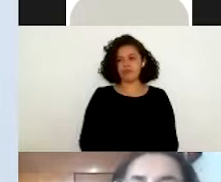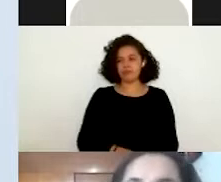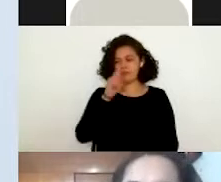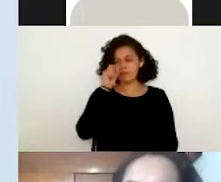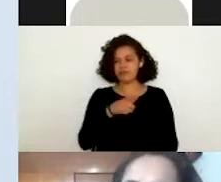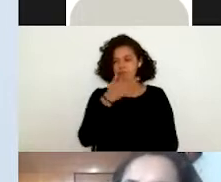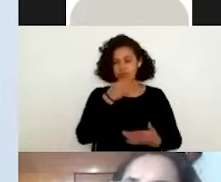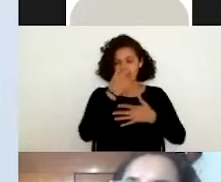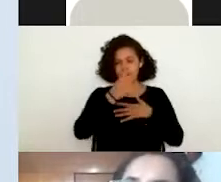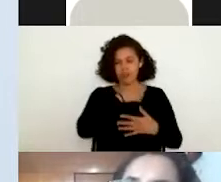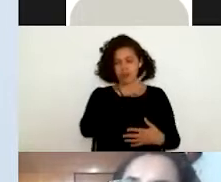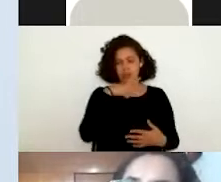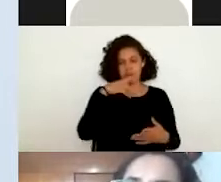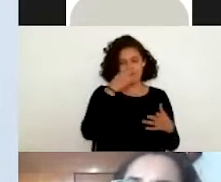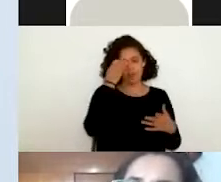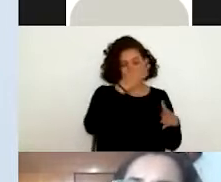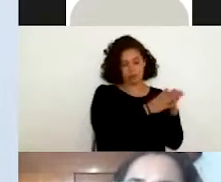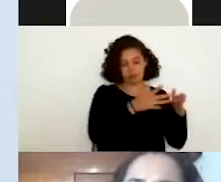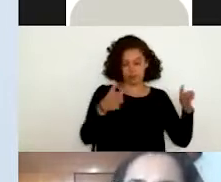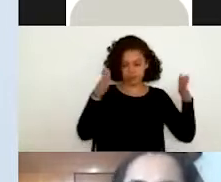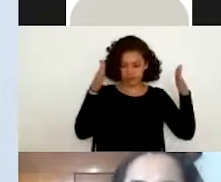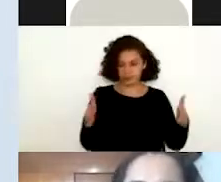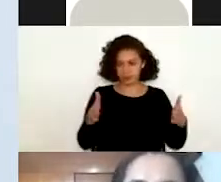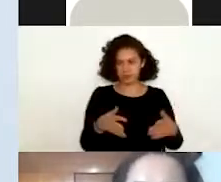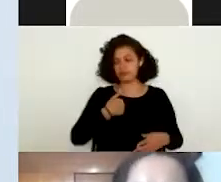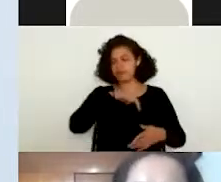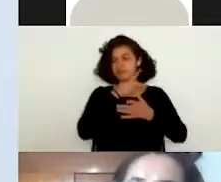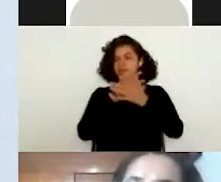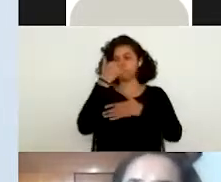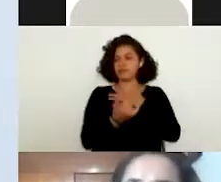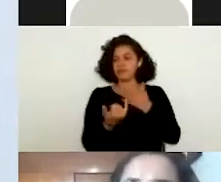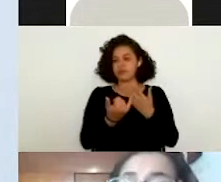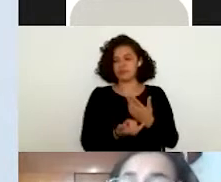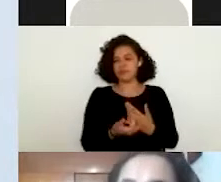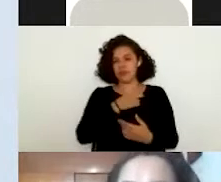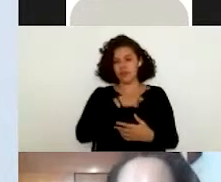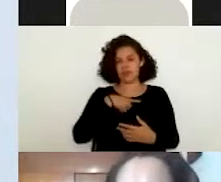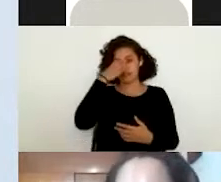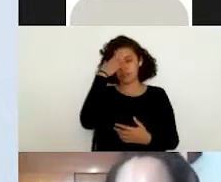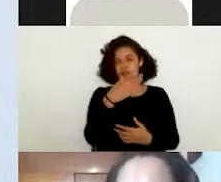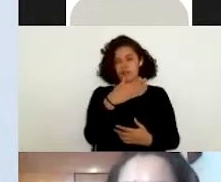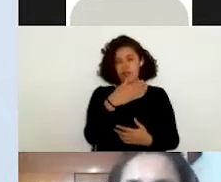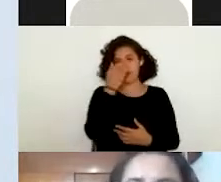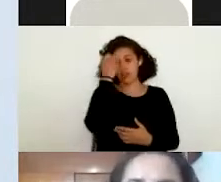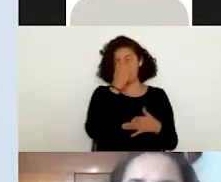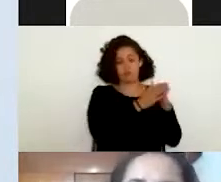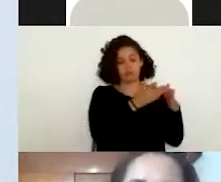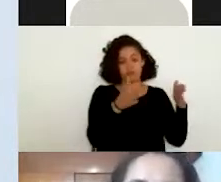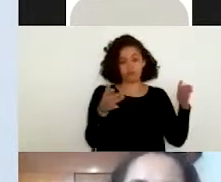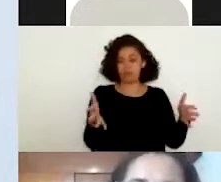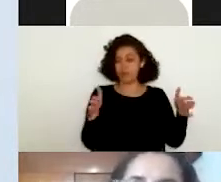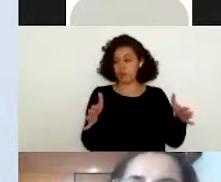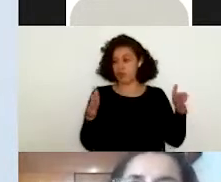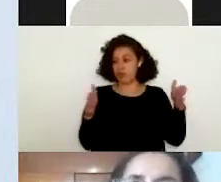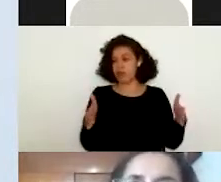periodo fijo, es decir, cuando nosotros presentamos un proyecto social, debemos de saber cuánto va a durar ¿no?